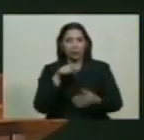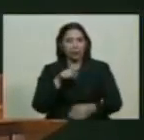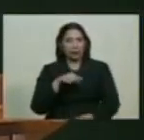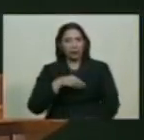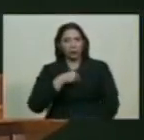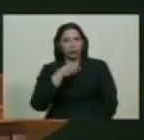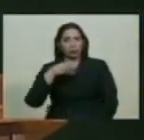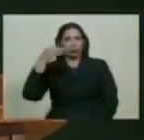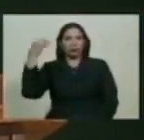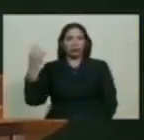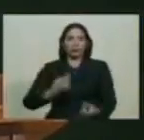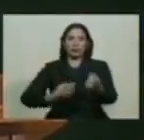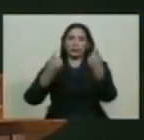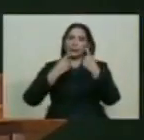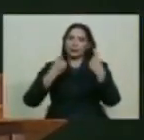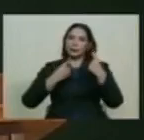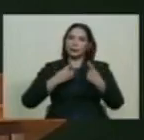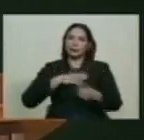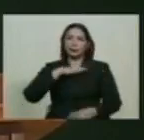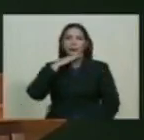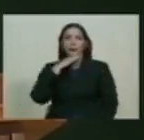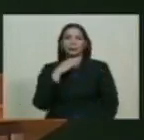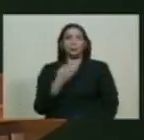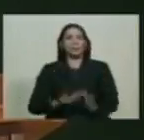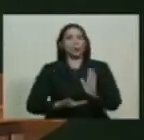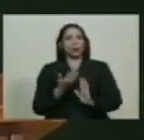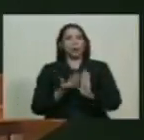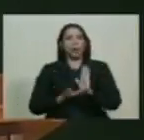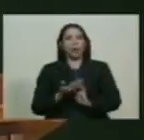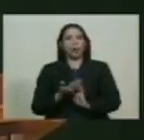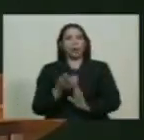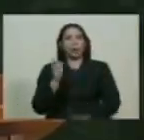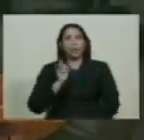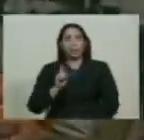el espíritu, necesarias en los momentos actuales.